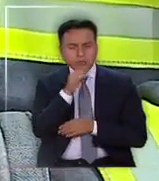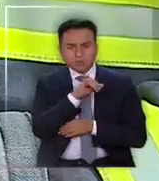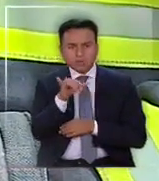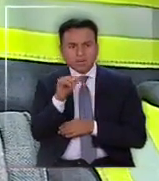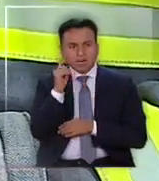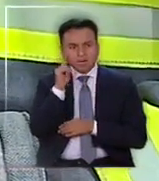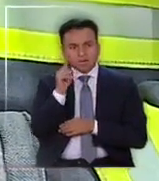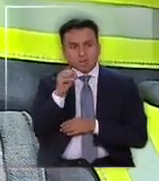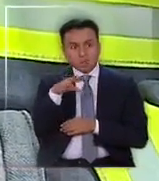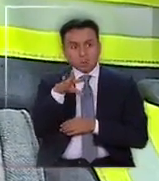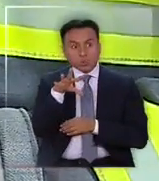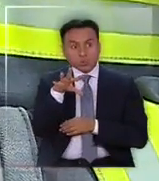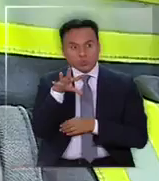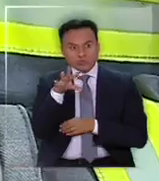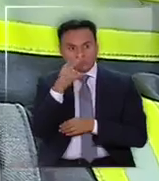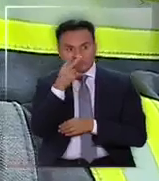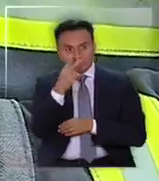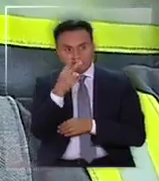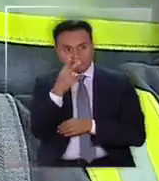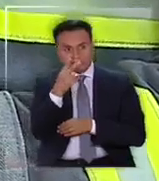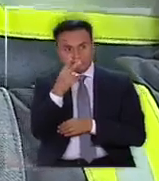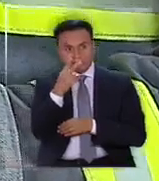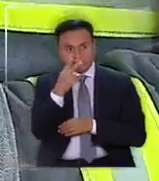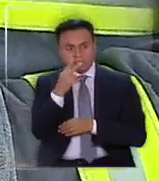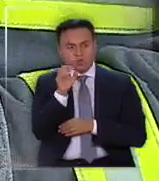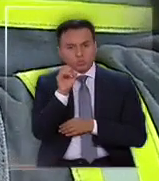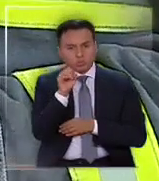de que hay una luz.